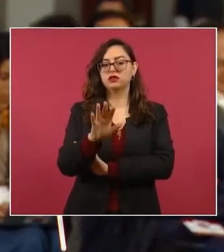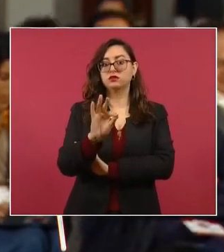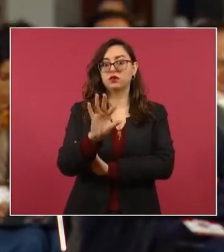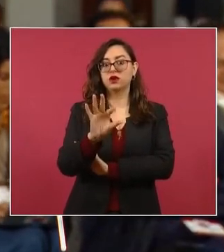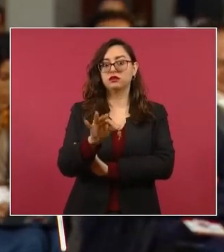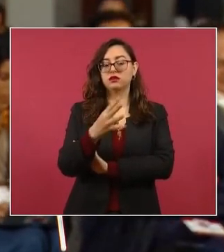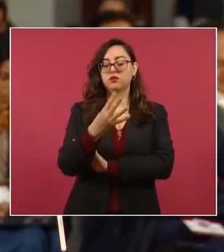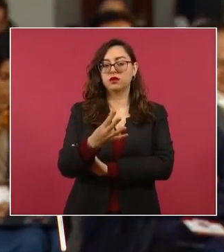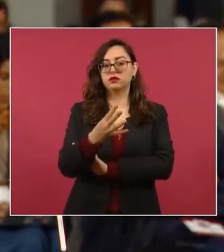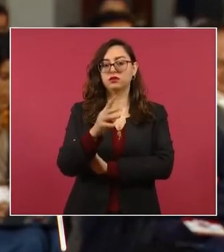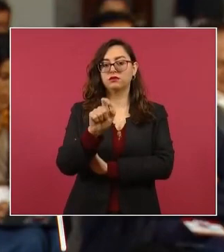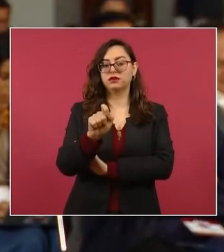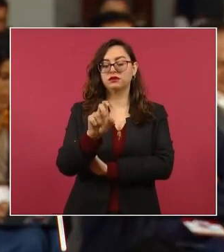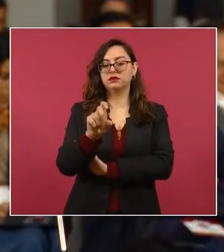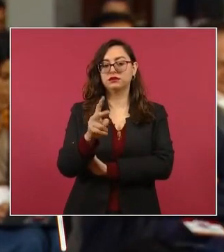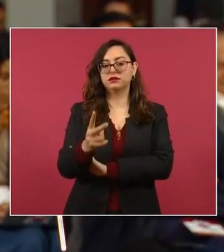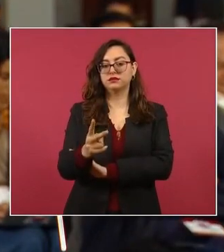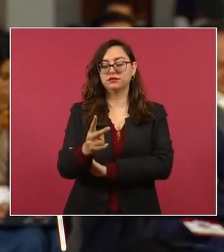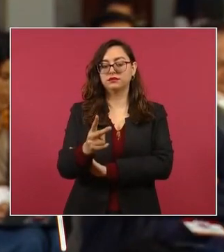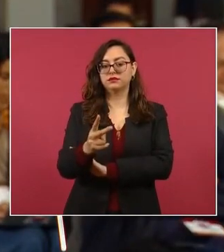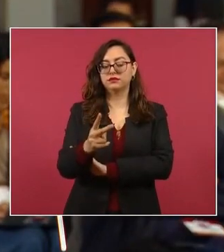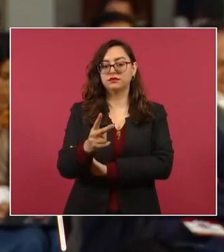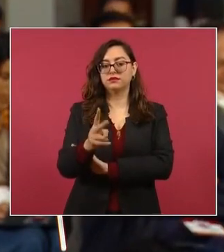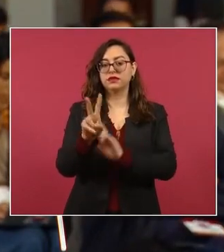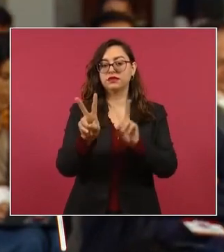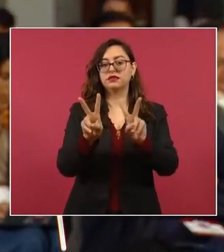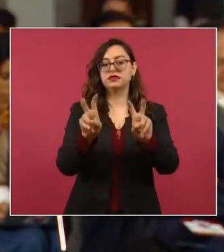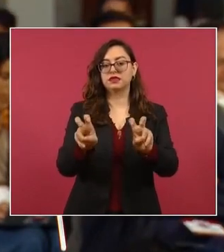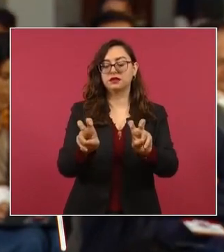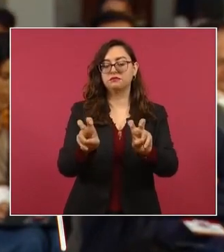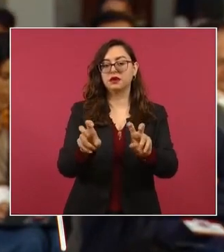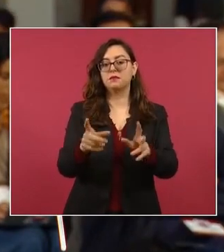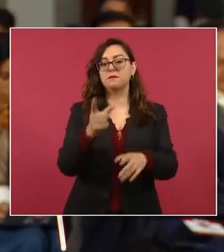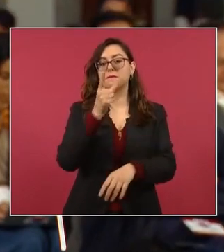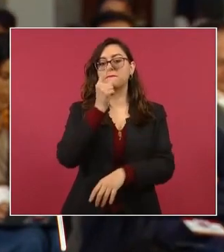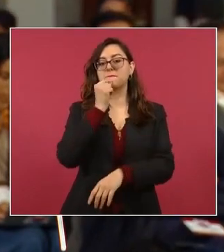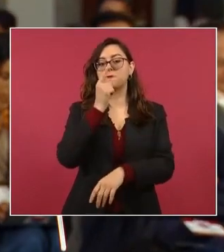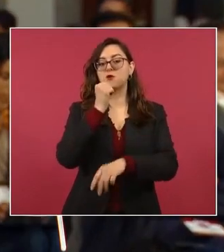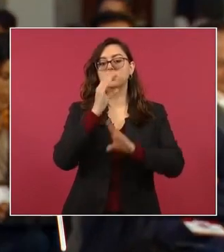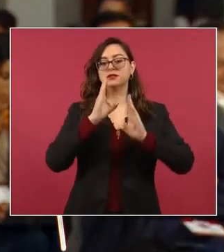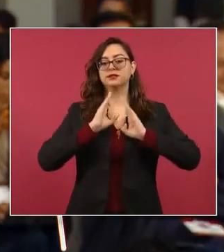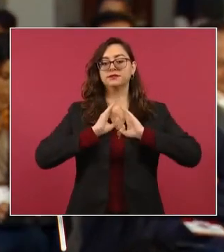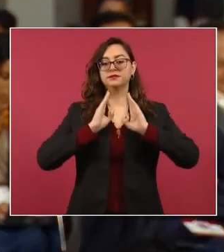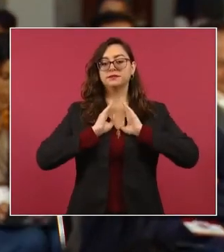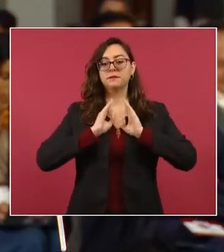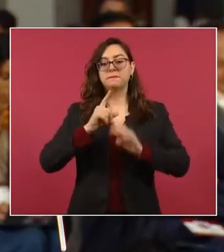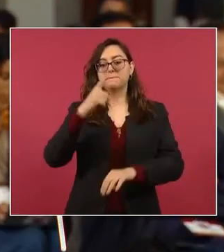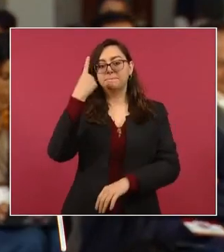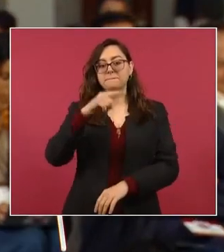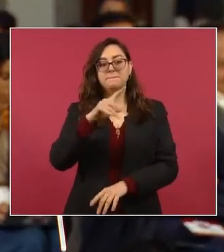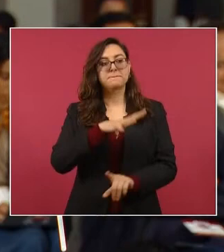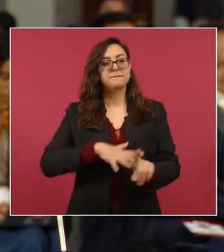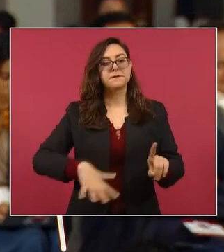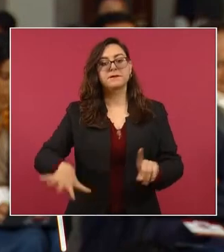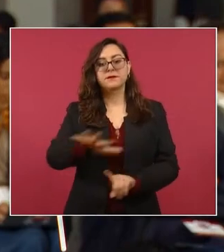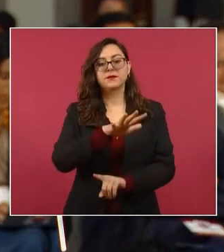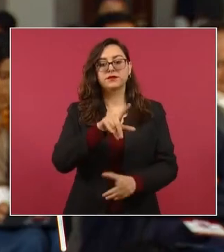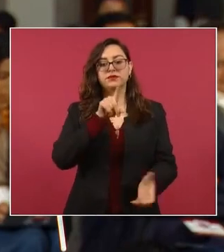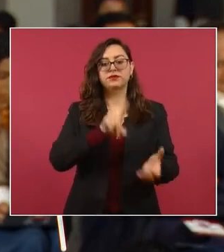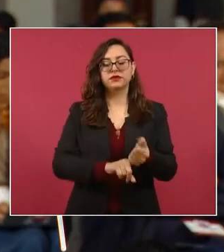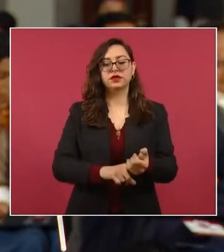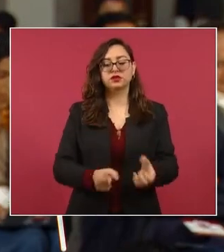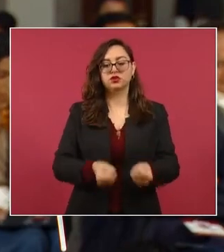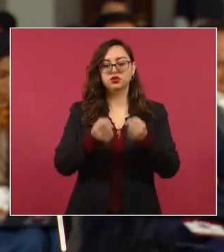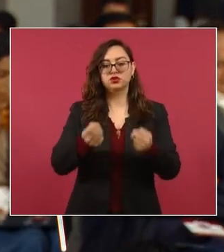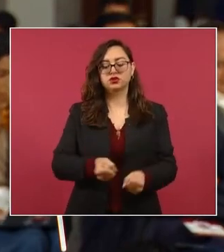LA 00700999-E1044-2022, equipamiento y obra pública del Cuerpo de la Policía Militar para contribuir a las operaciones del Orden Interior y